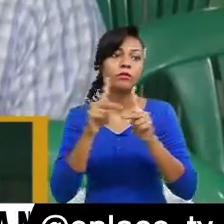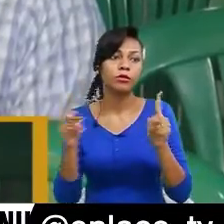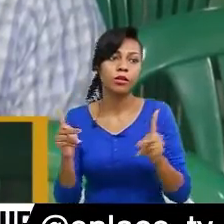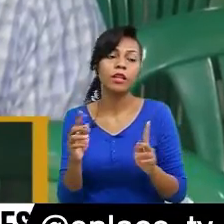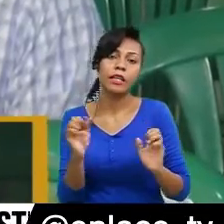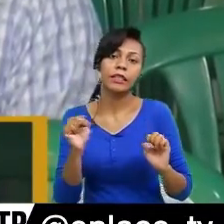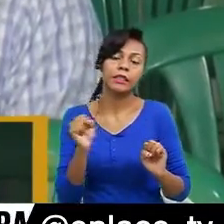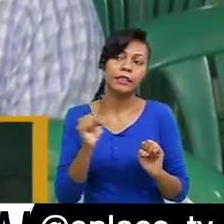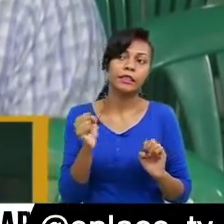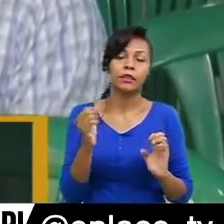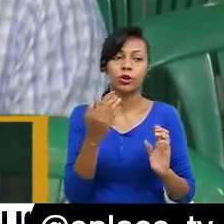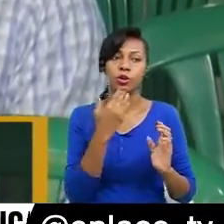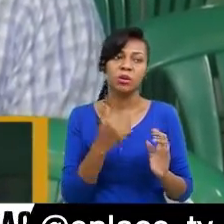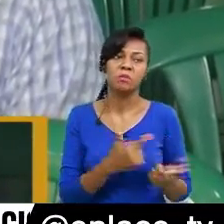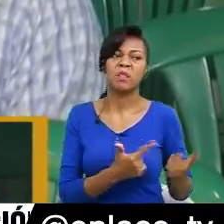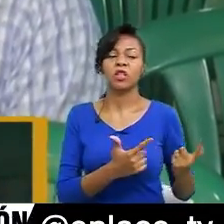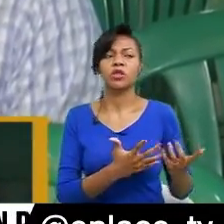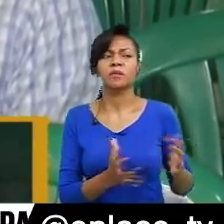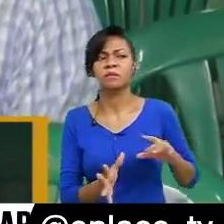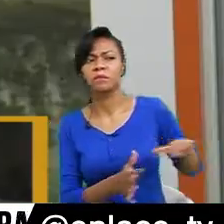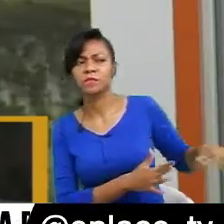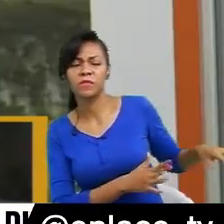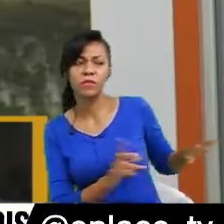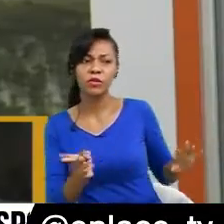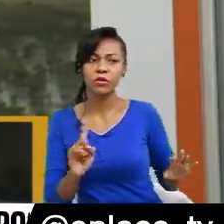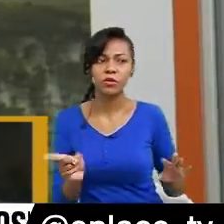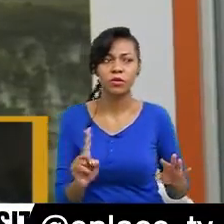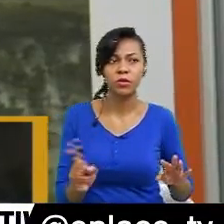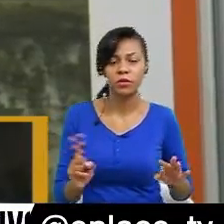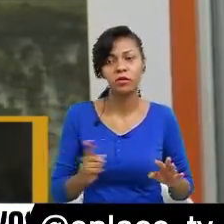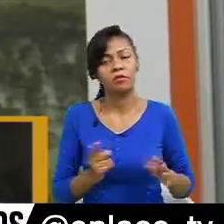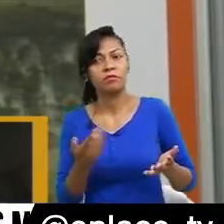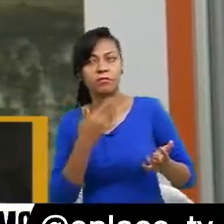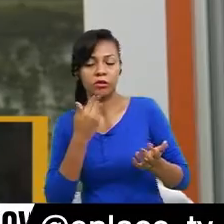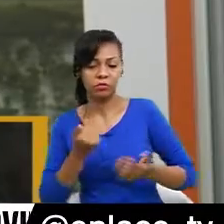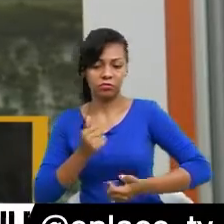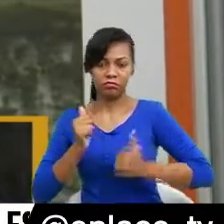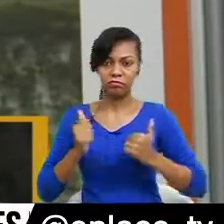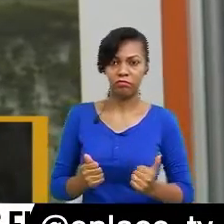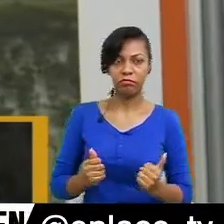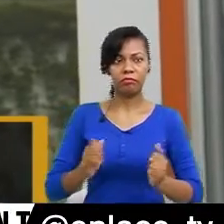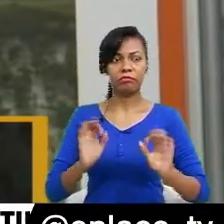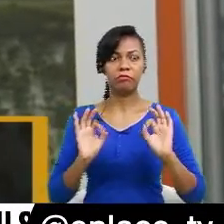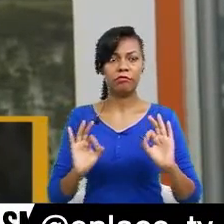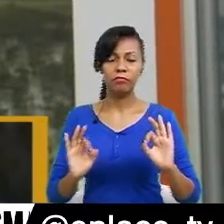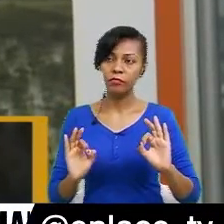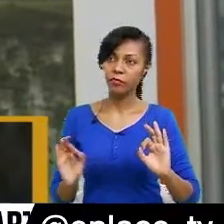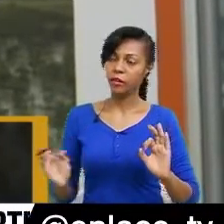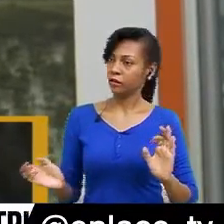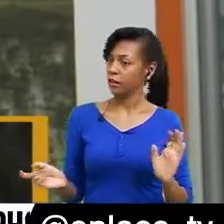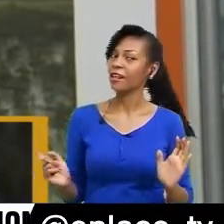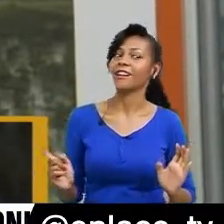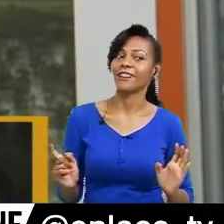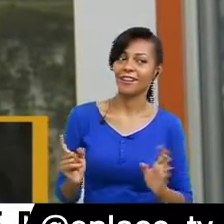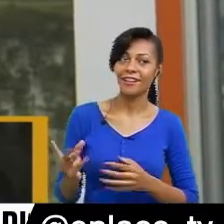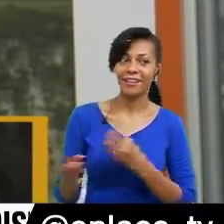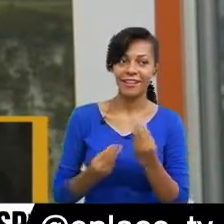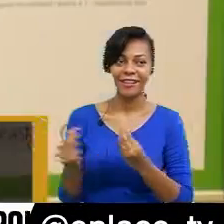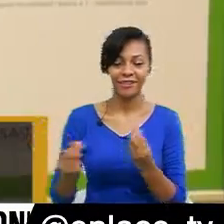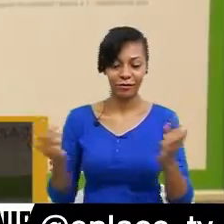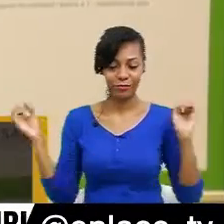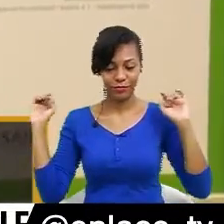a comunidad en general, a empresarios, a instituciones, que se acerquen aquí en el Centro Comercial San Silvestre, donde estaremos en